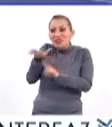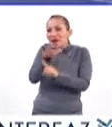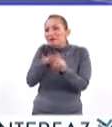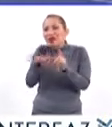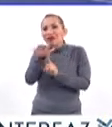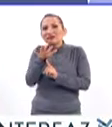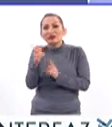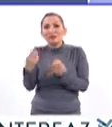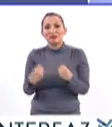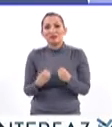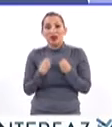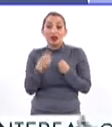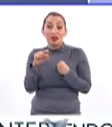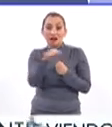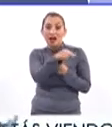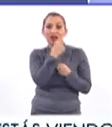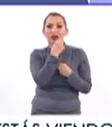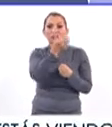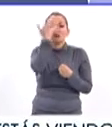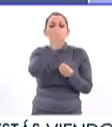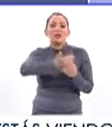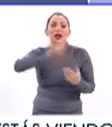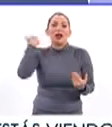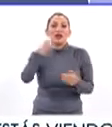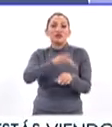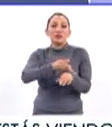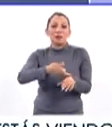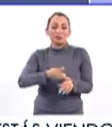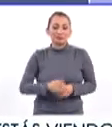ambientes que pues ellos ya tienen contacto.